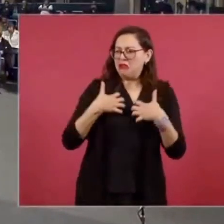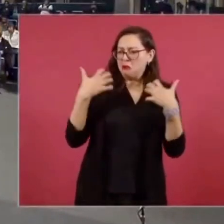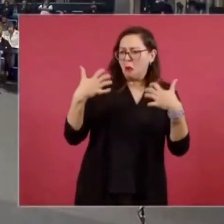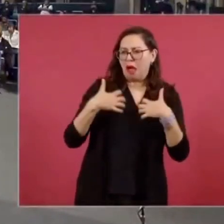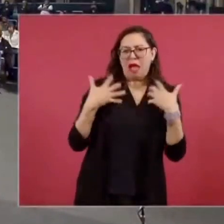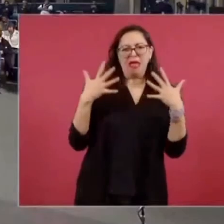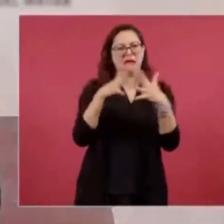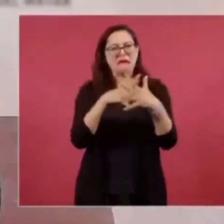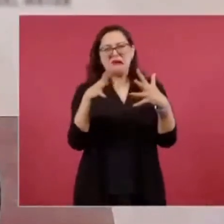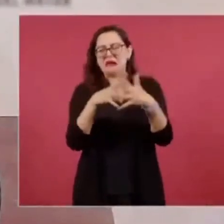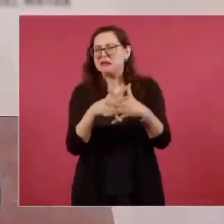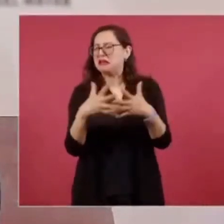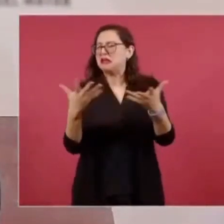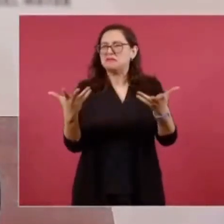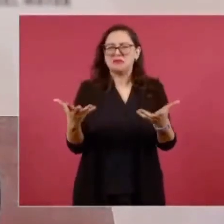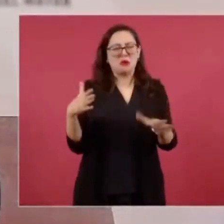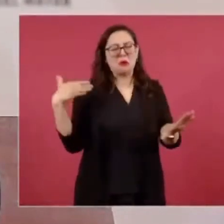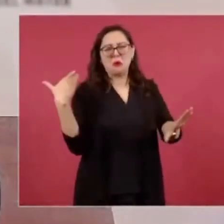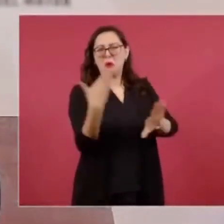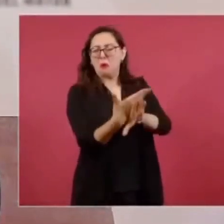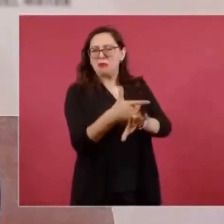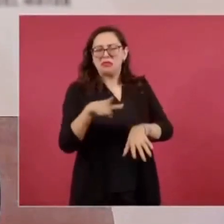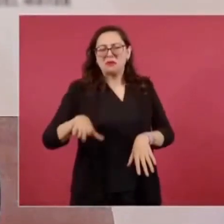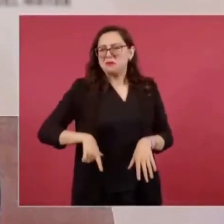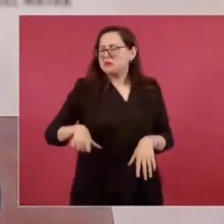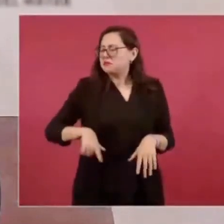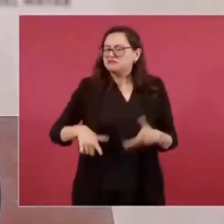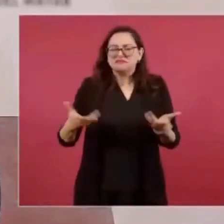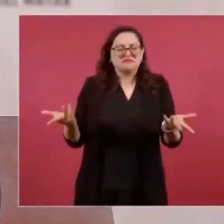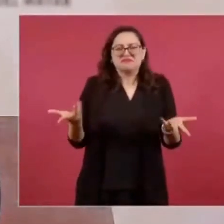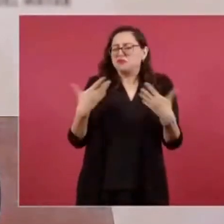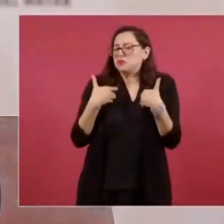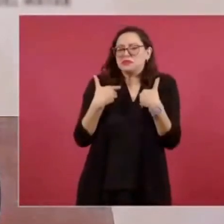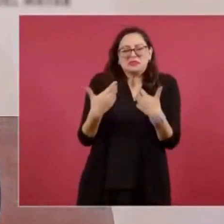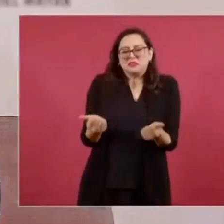darme ninguna respuesta satisfactoria.